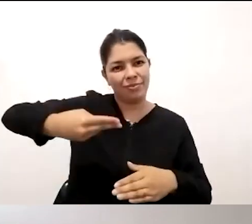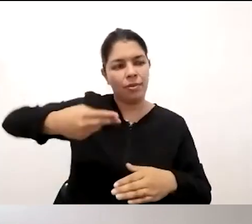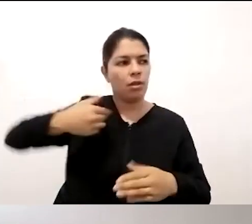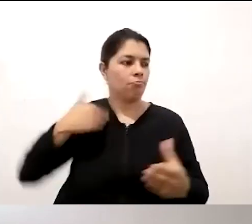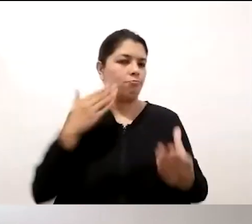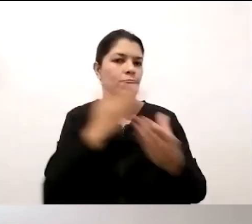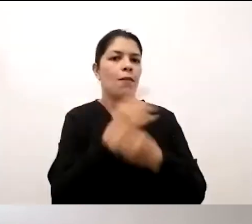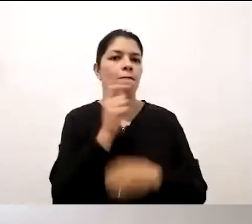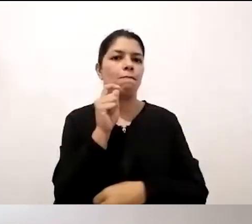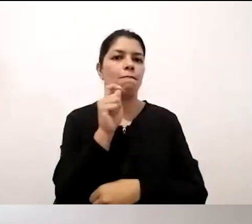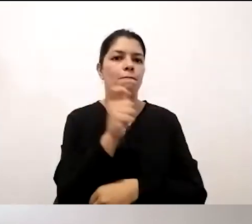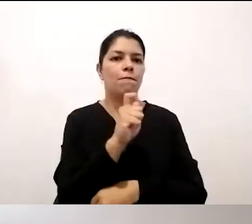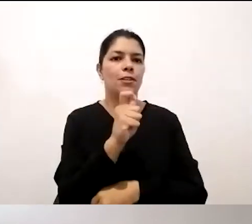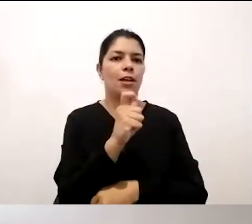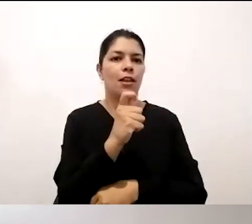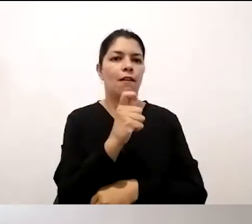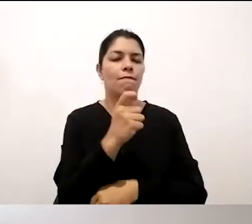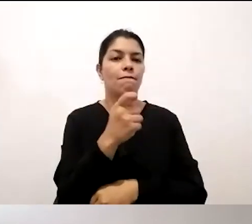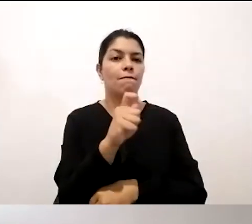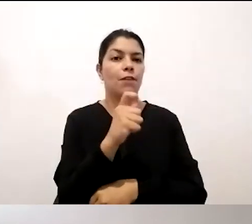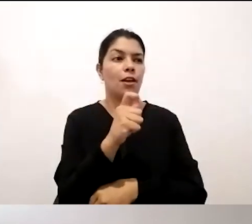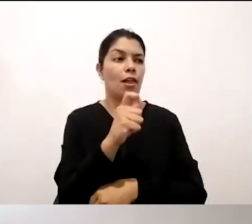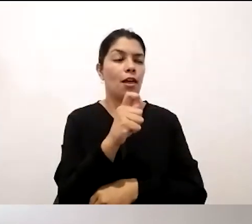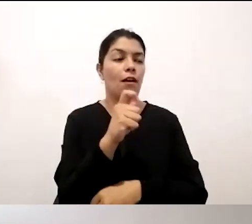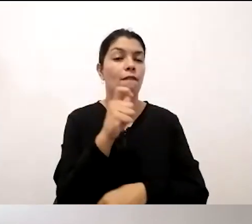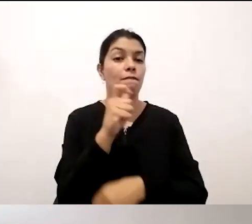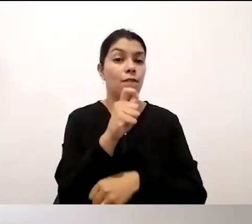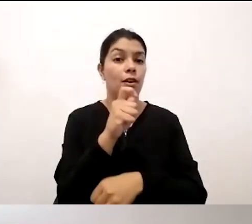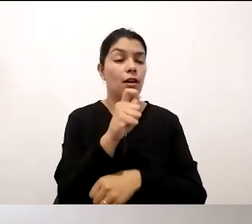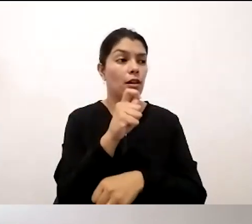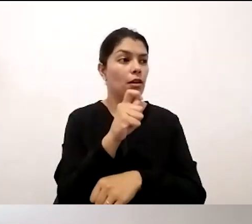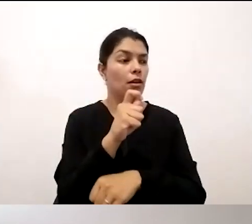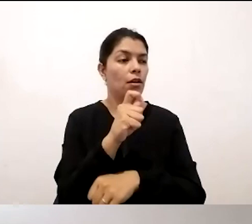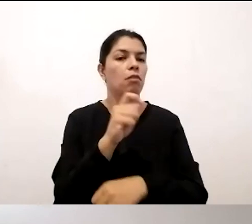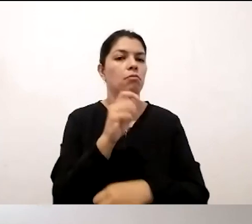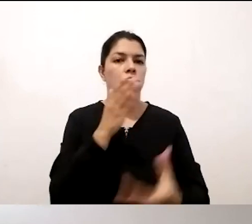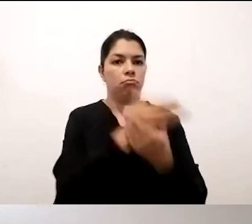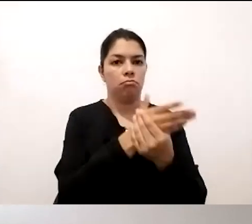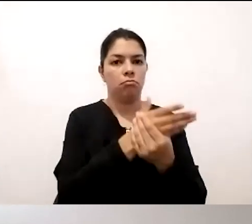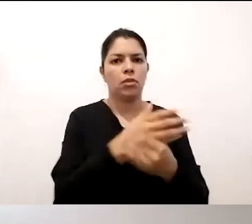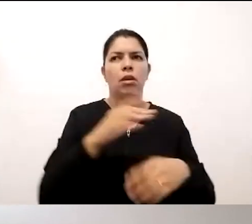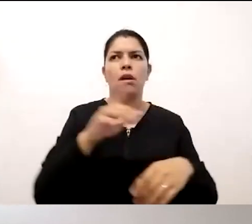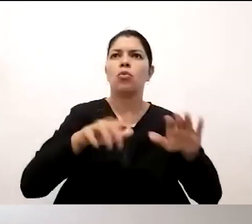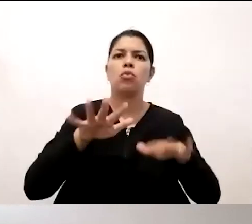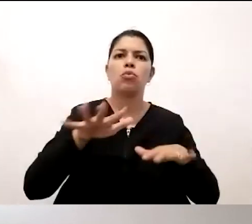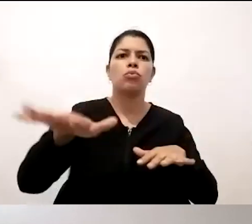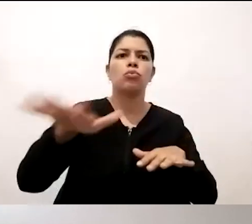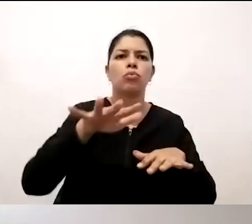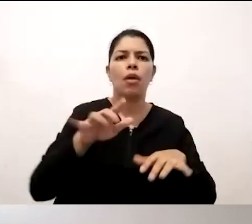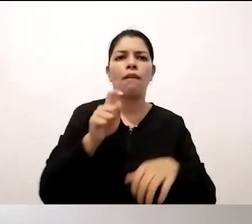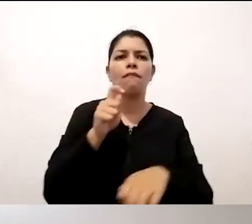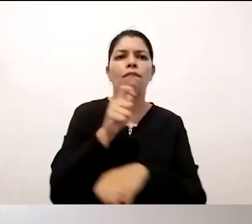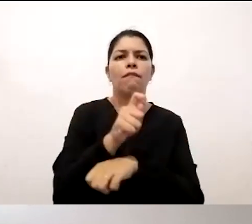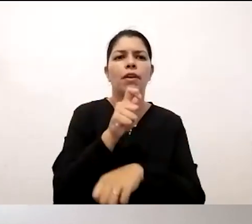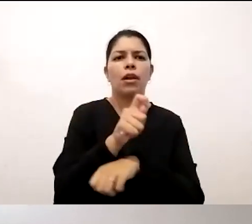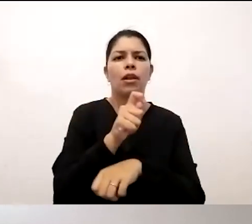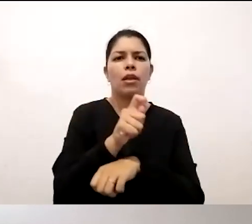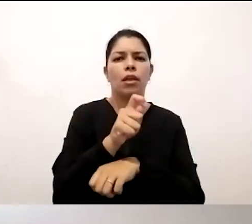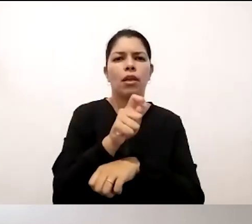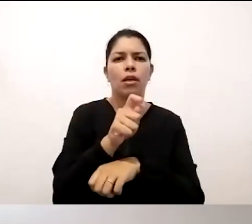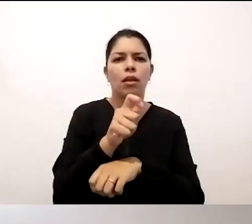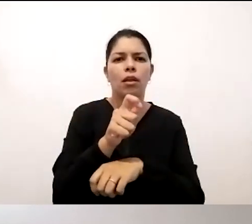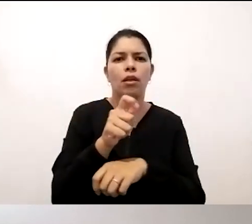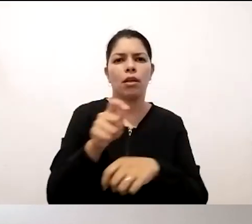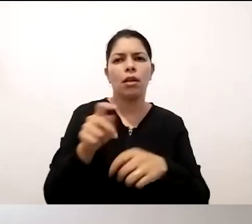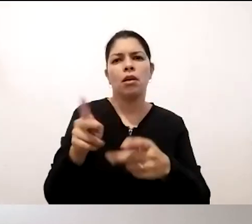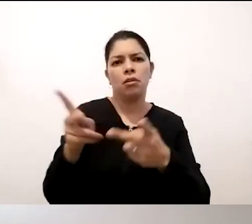municipio o en tu ciudad donde vive. En algunos territorios en Colombia hay una zona de la fiscalía específica que se llama CAIVAS, que son